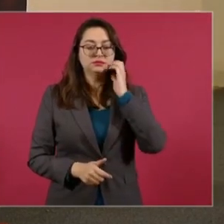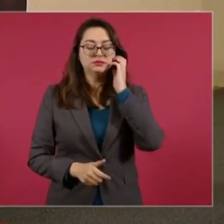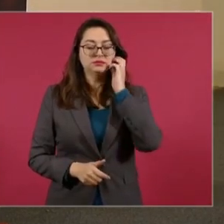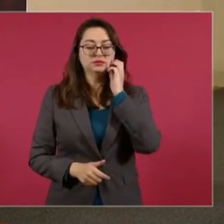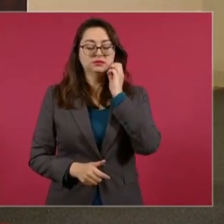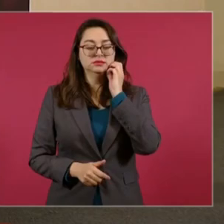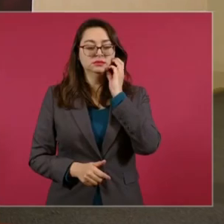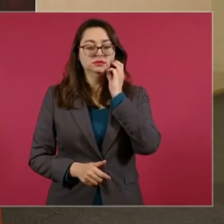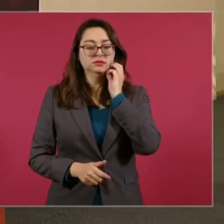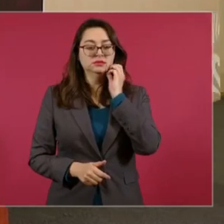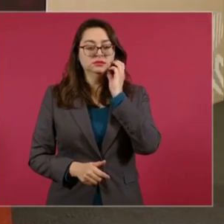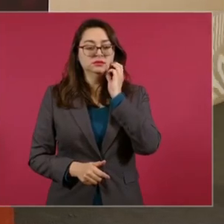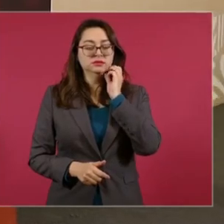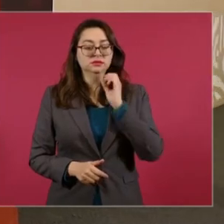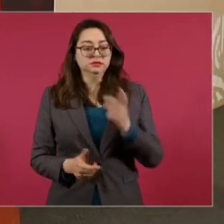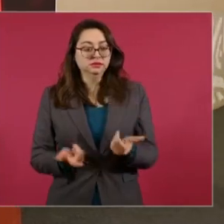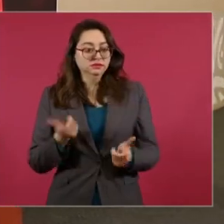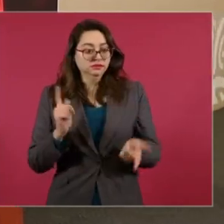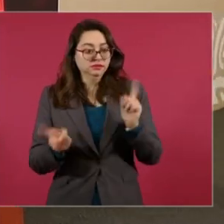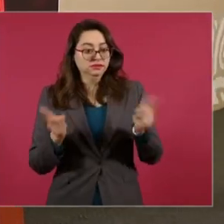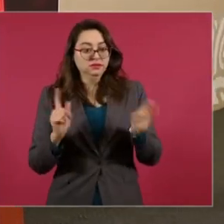Y todos